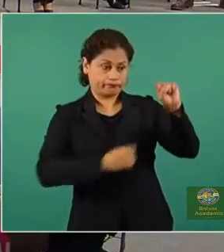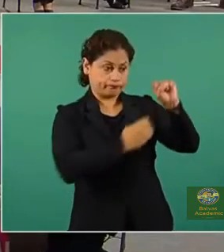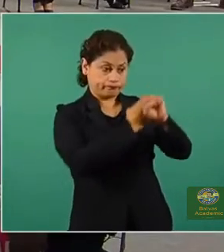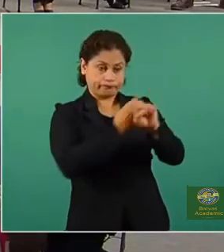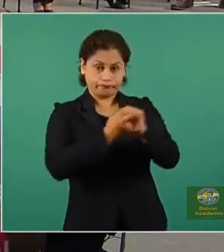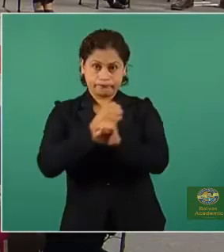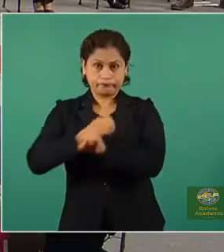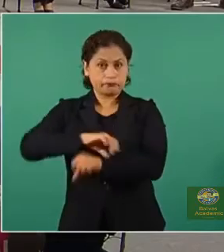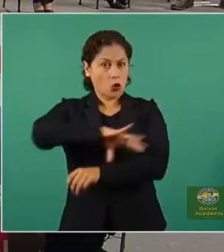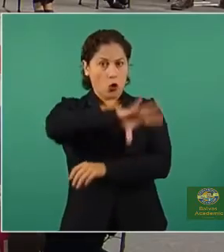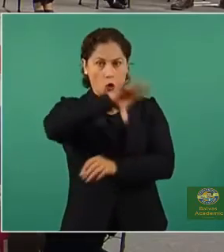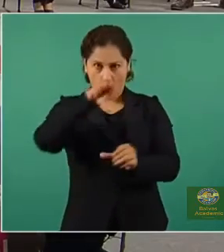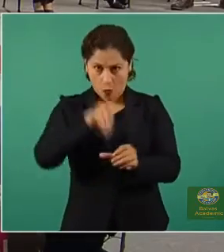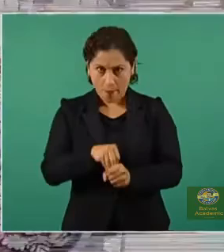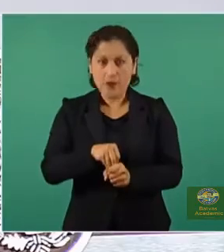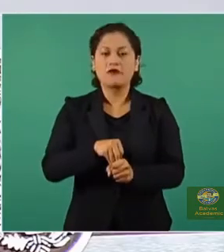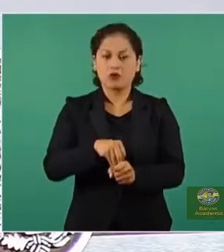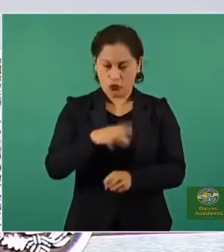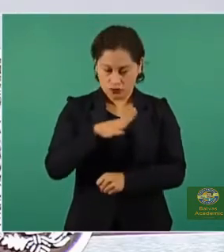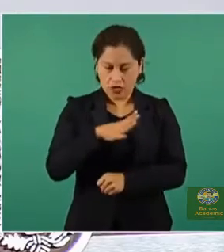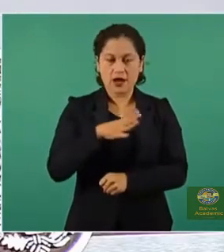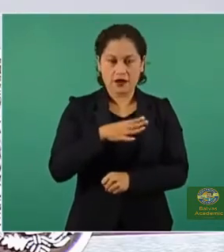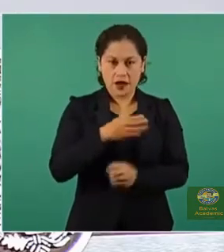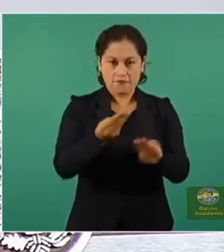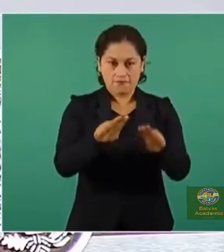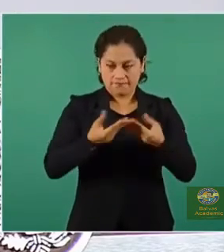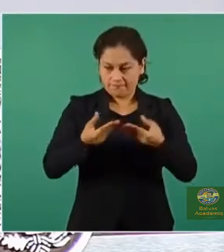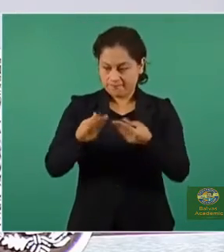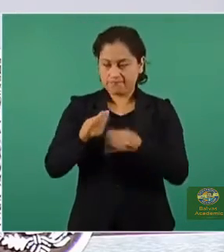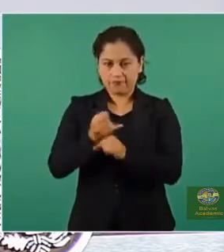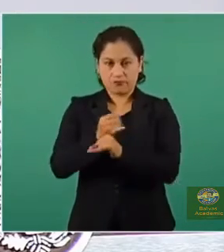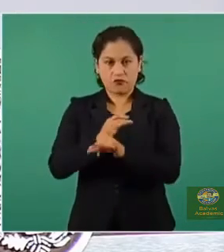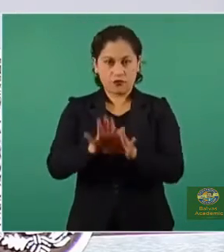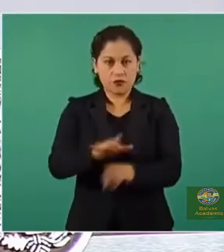cual nos va a dar la oportunidad de generar